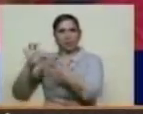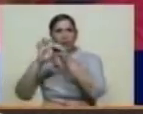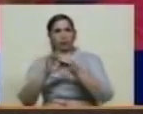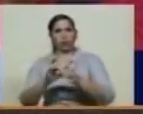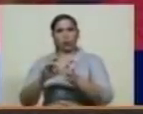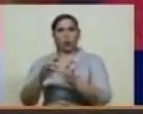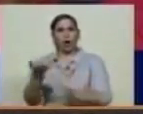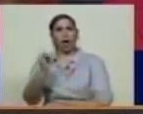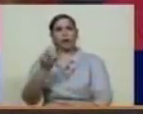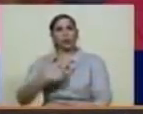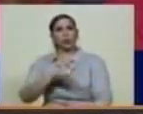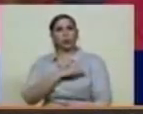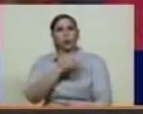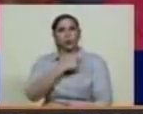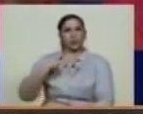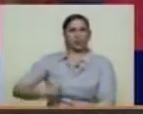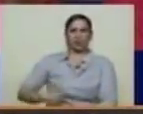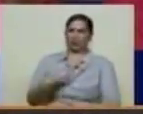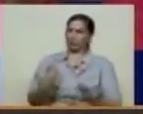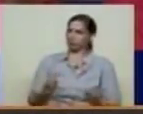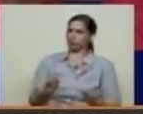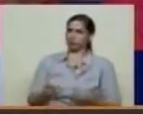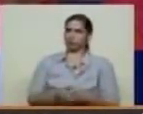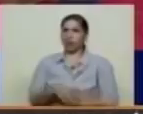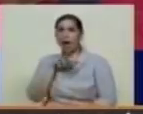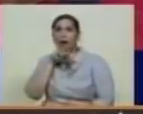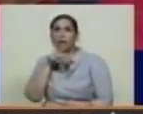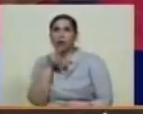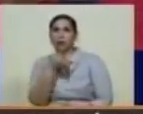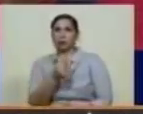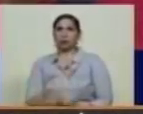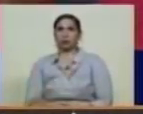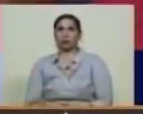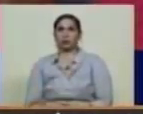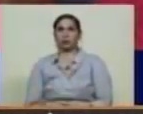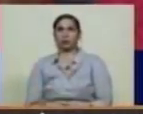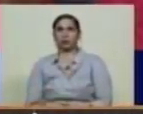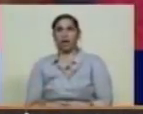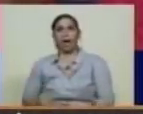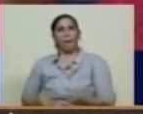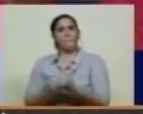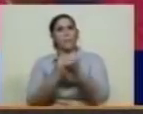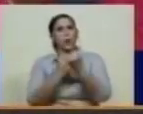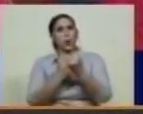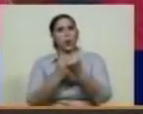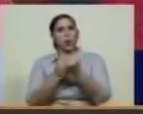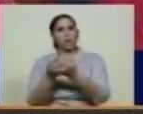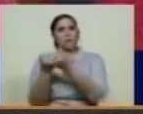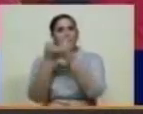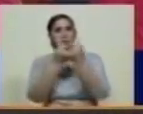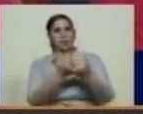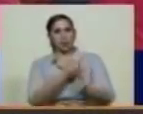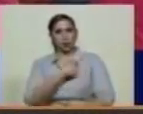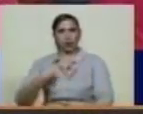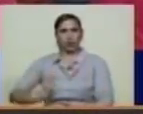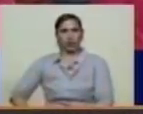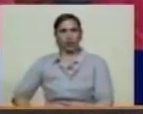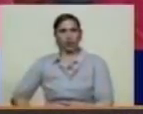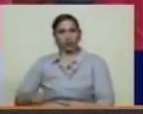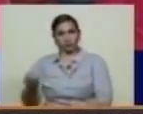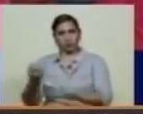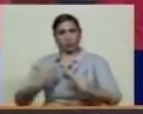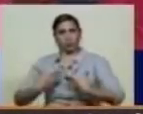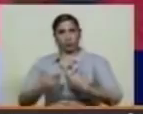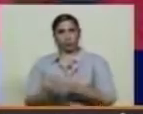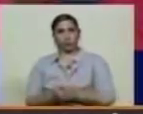China, hablando del apoyo financiero que China nos da. Bueno, yo le voy a decir,